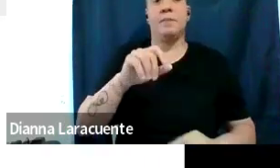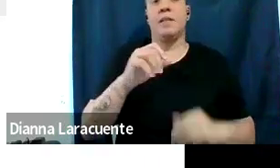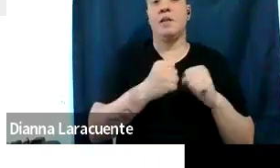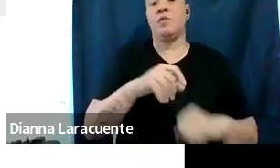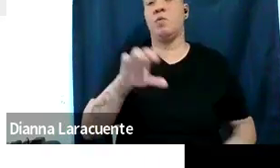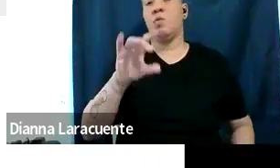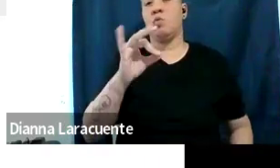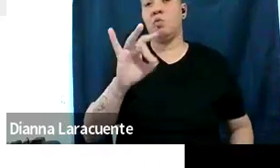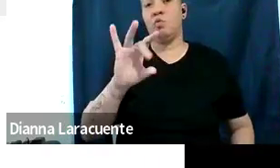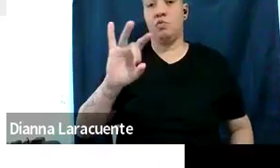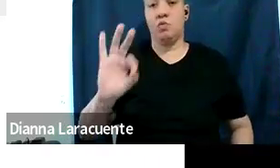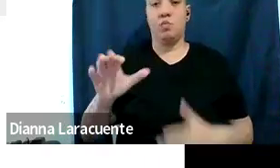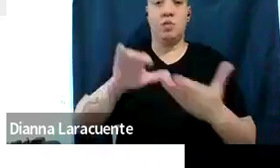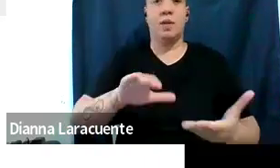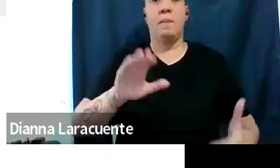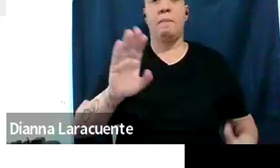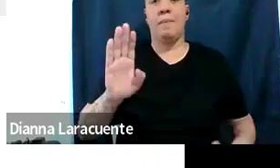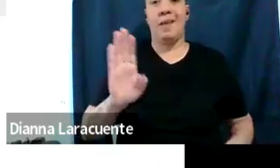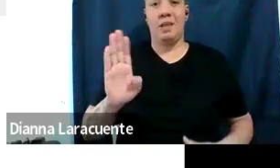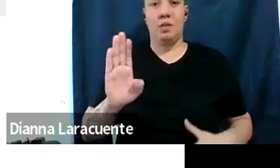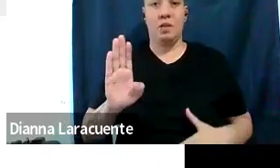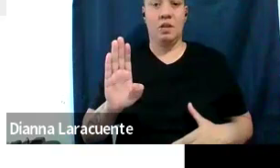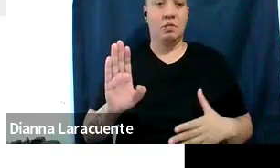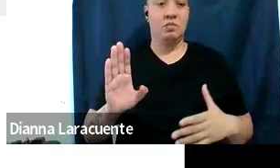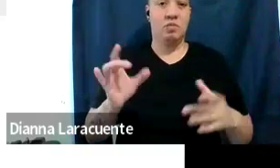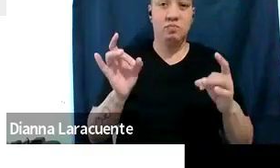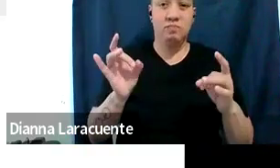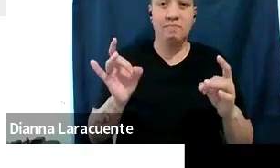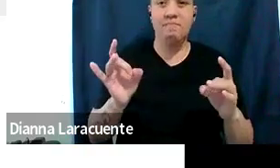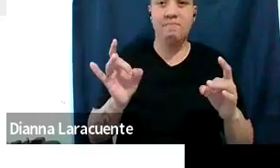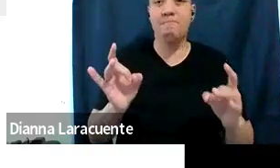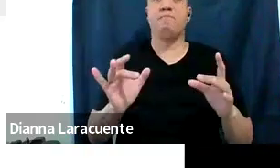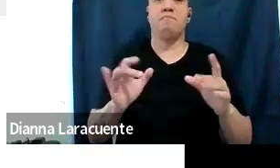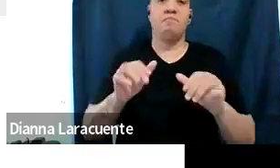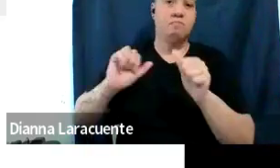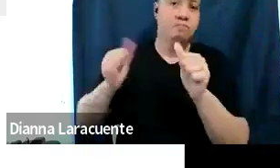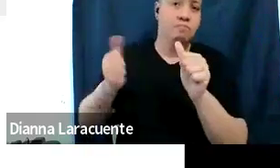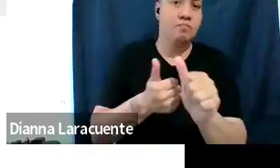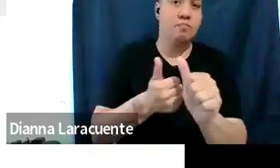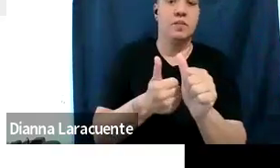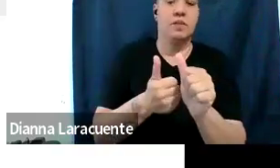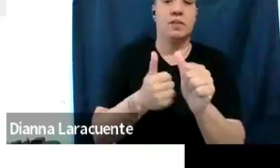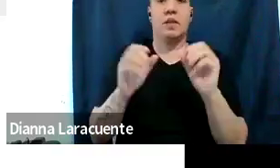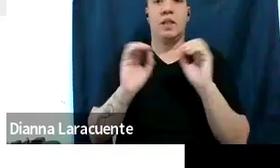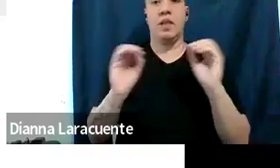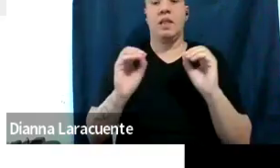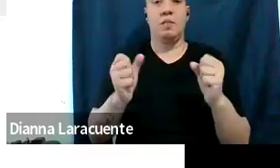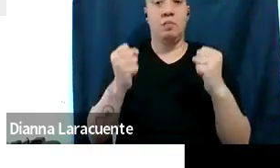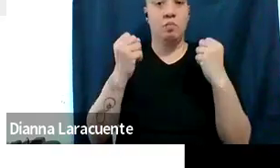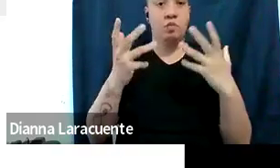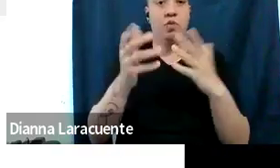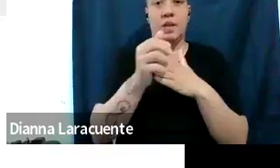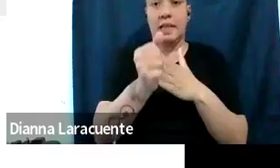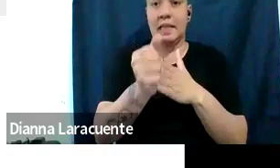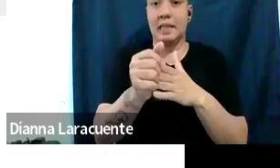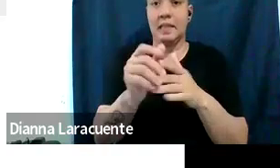cuando muere Valdoriotti en la miseria, perseguido, no hay nadie, muchos de los grandes líderes o